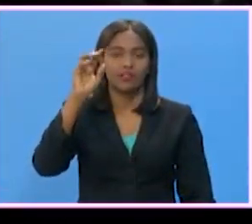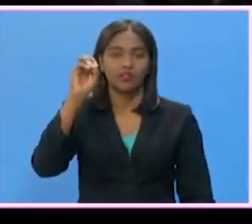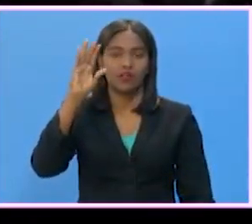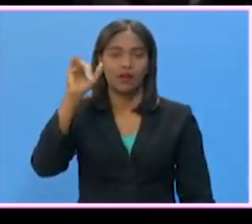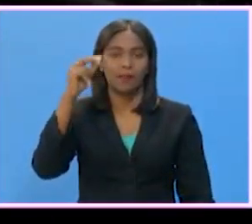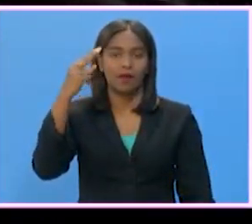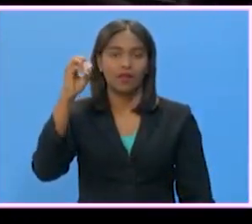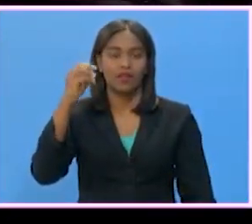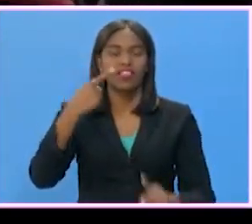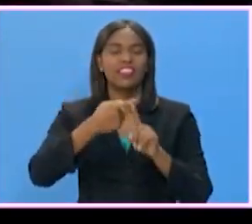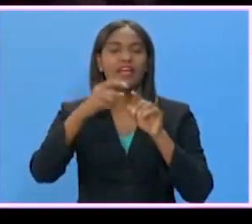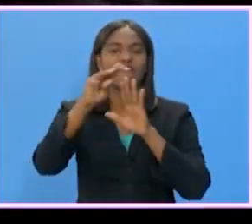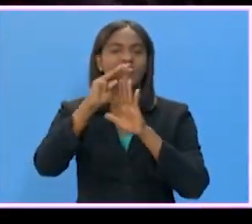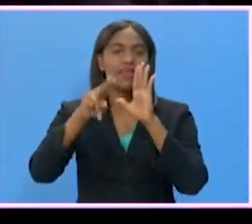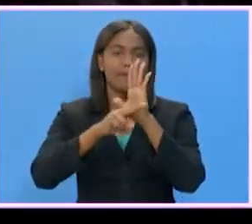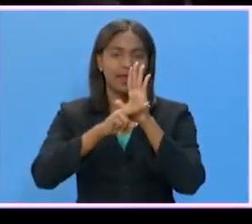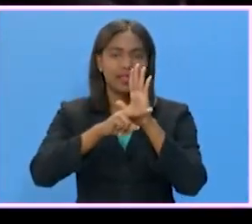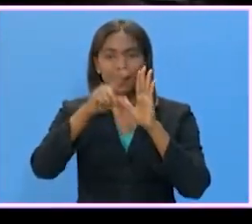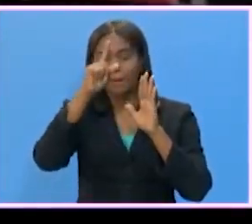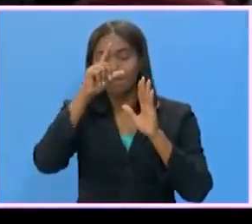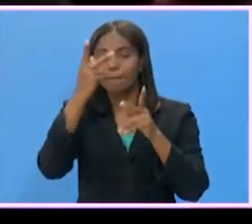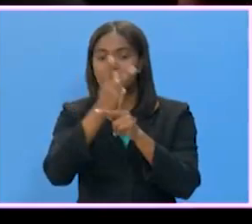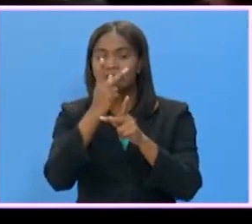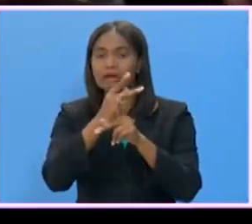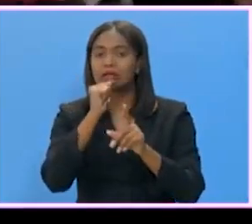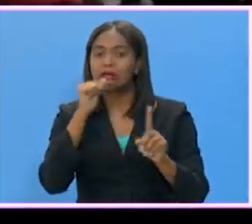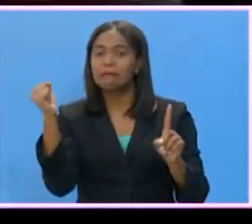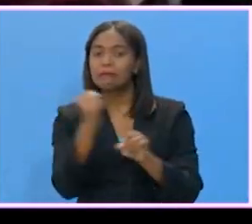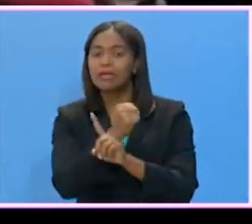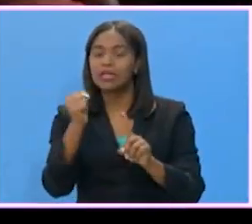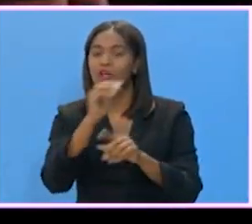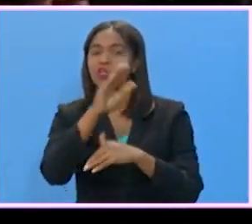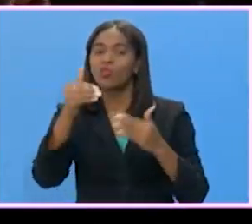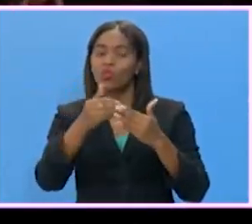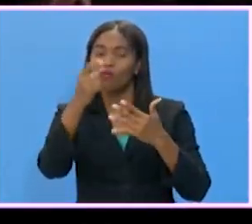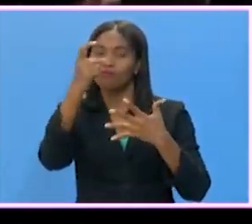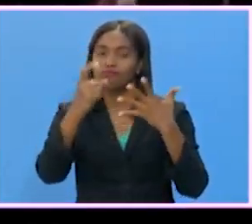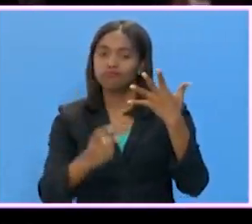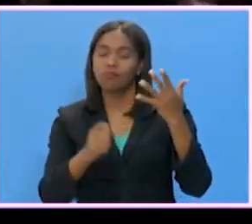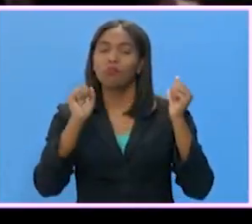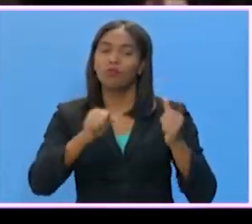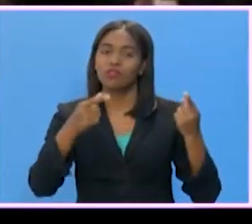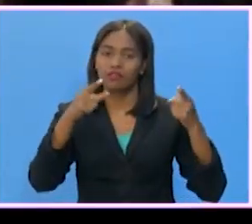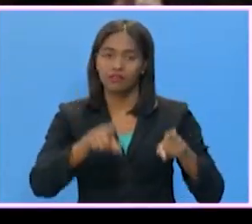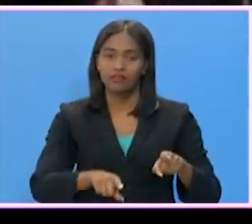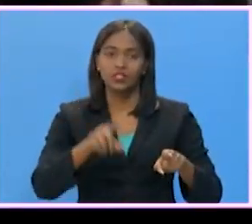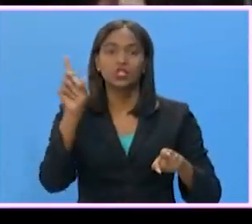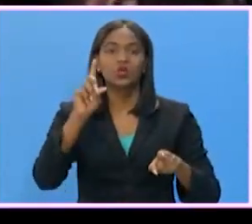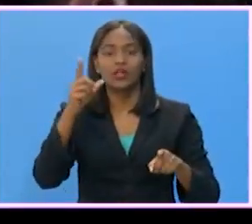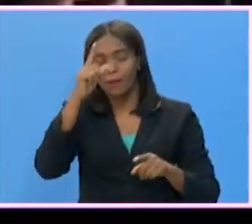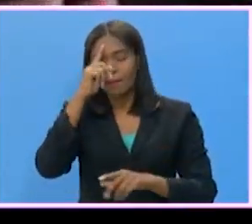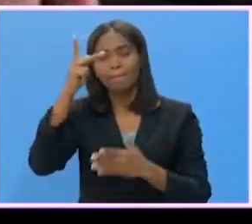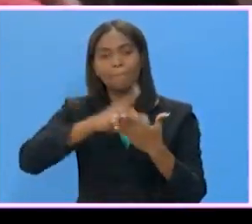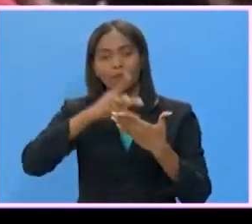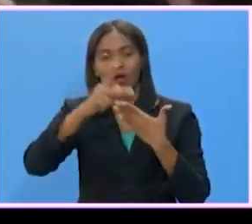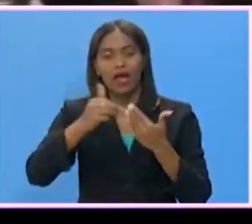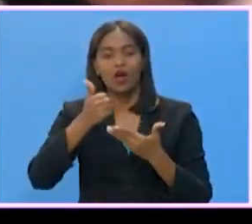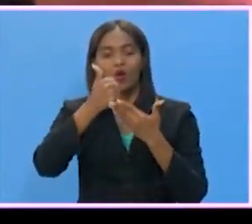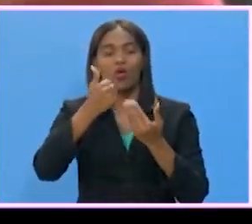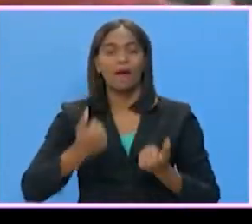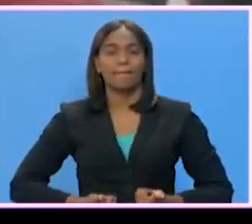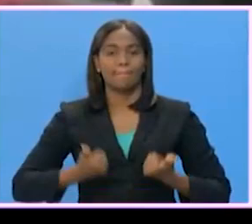Domingo Norte, con el taller de prevención de violencia en todas sus manifestaciones. Esto ocurrió en el marco del programa Salvando